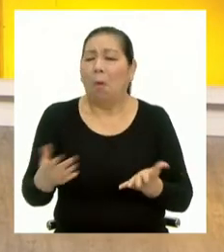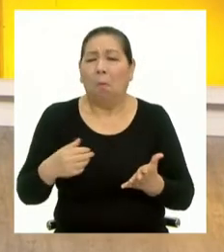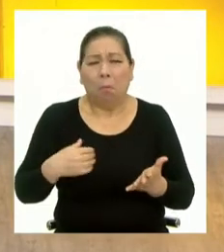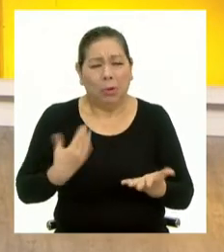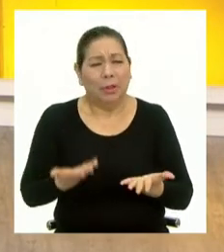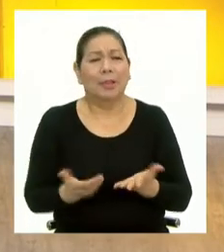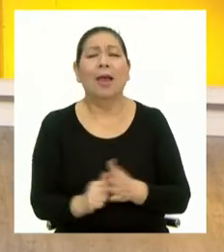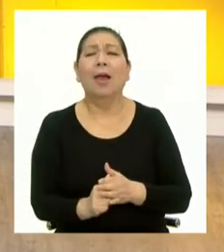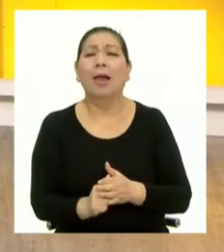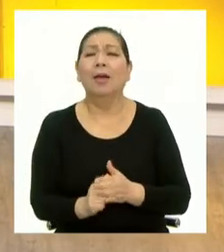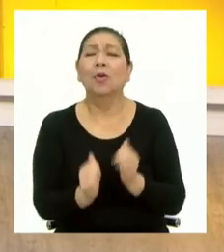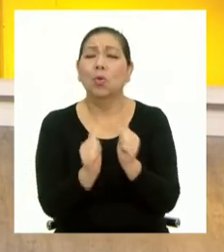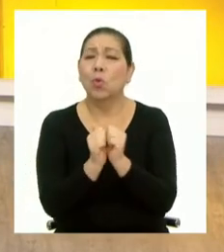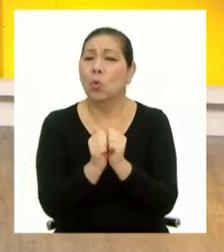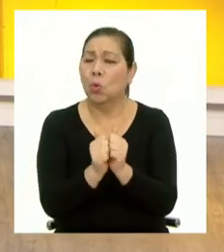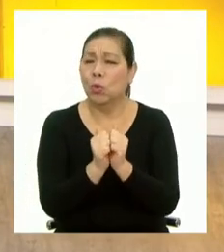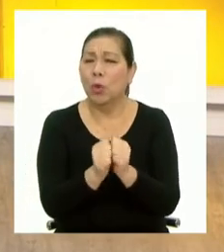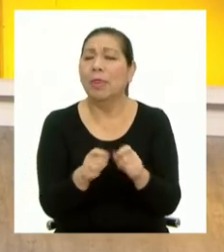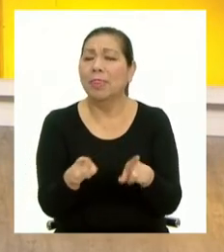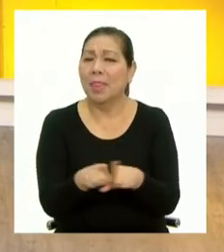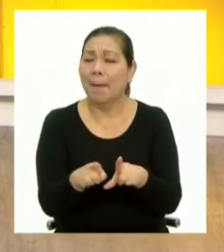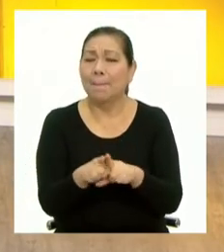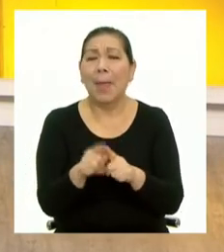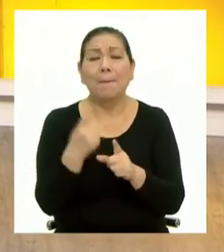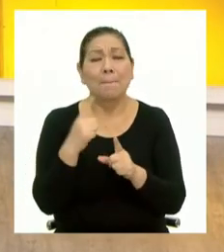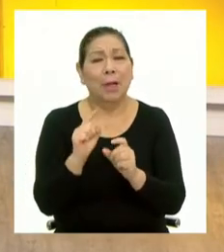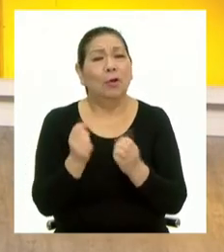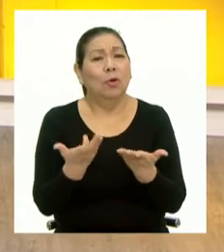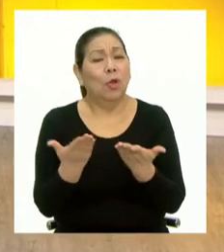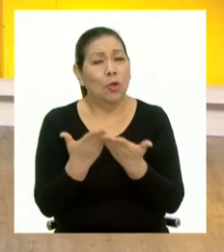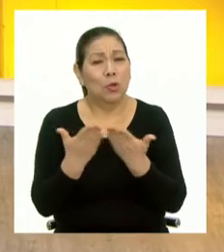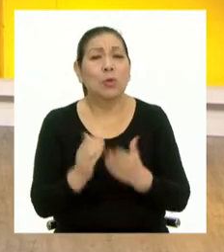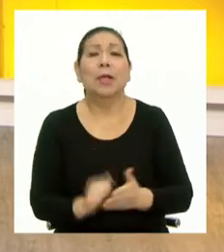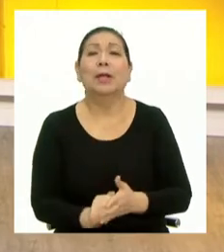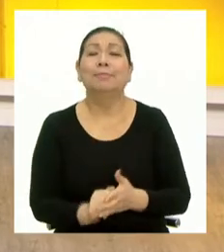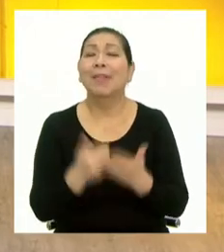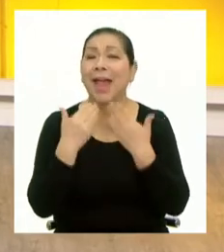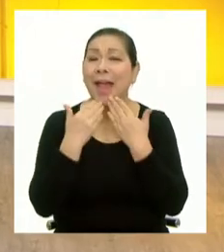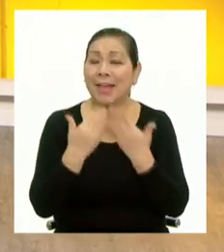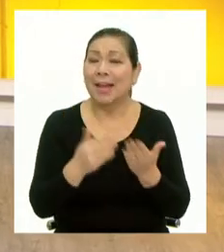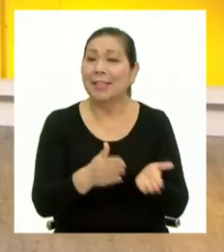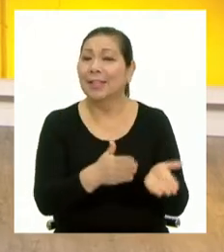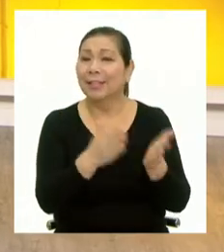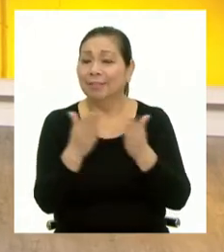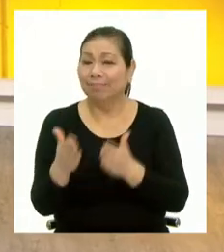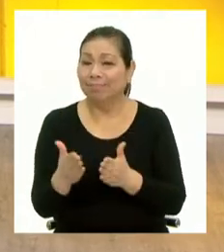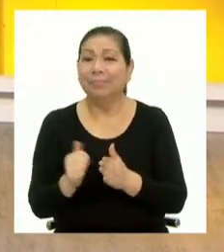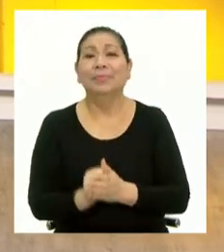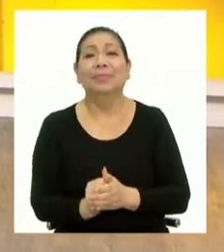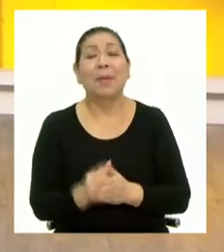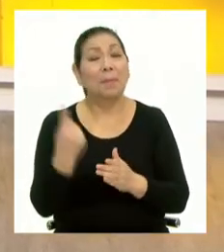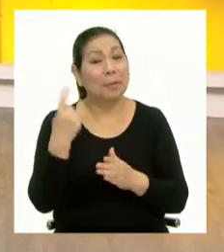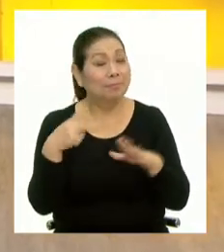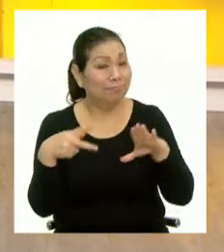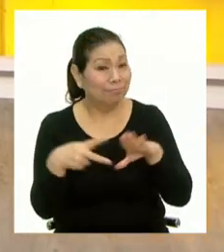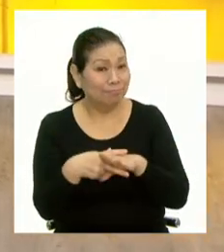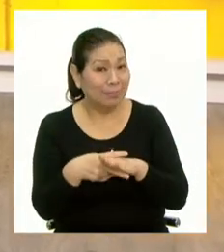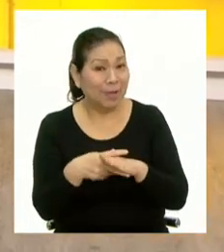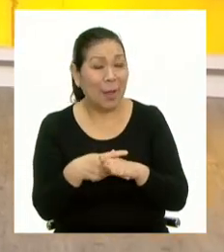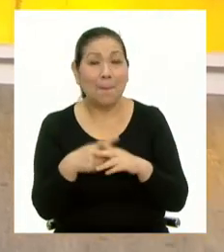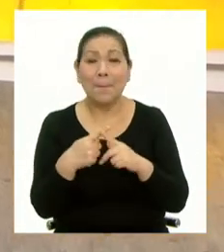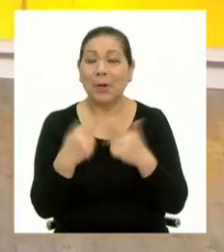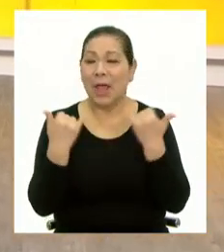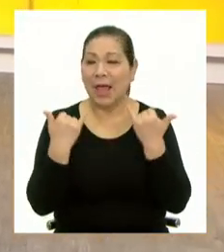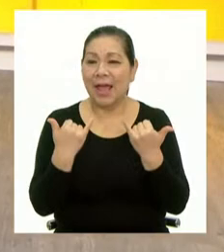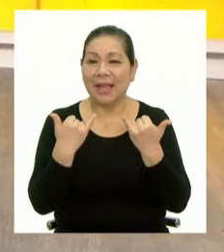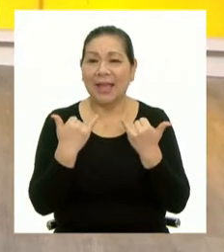puedan no solo estar con ellas y también lograr que puedan estudiar. Muy bien, gracias. Nosotros vamos a hacer una primera pausa. No se mueva